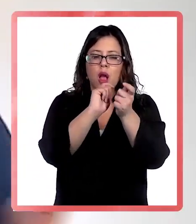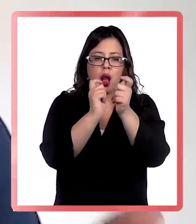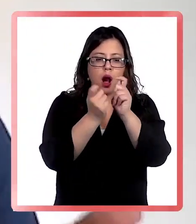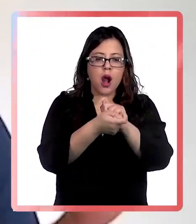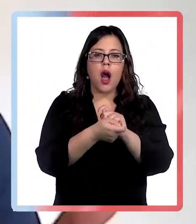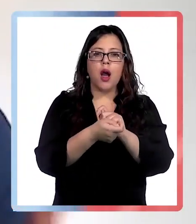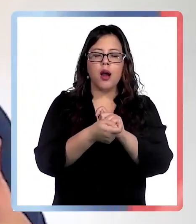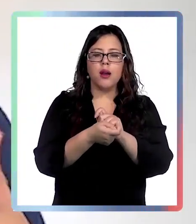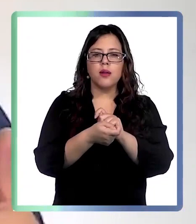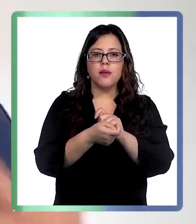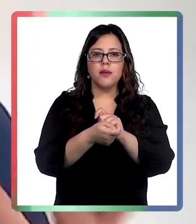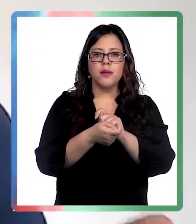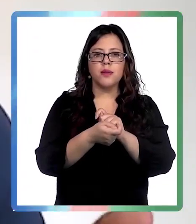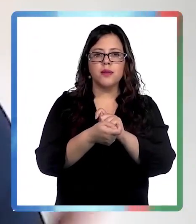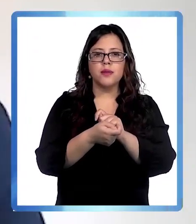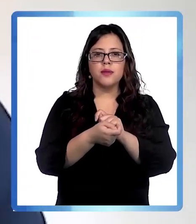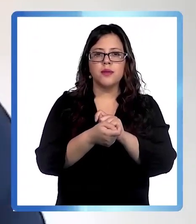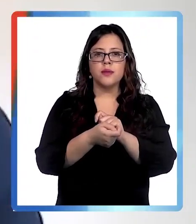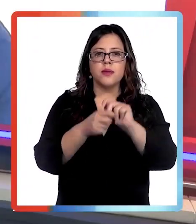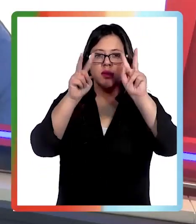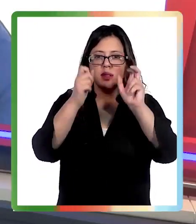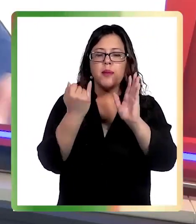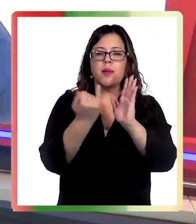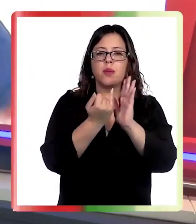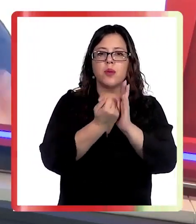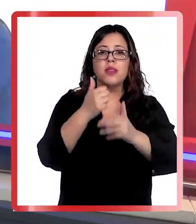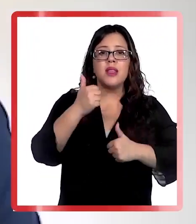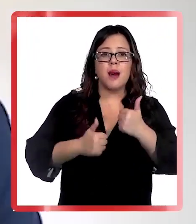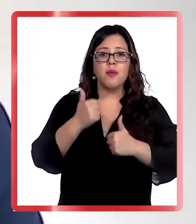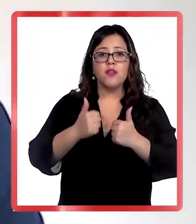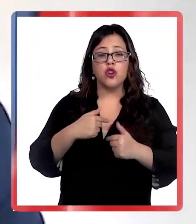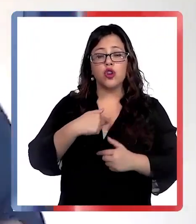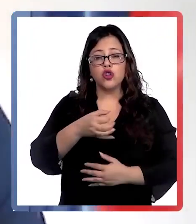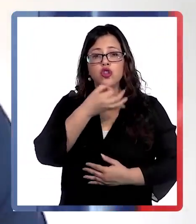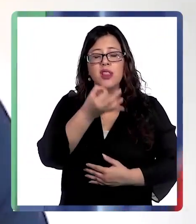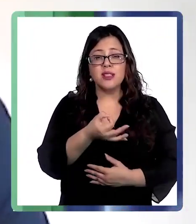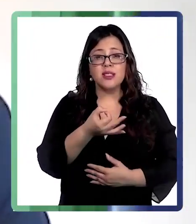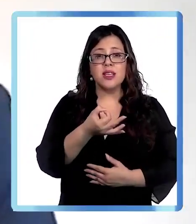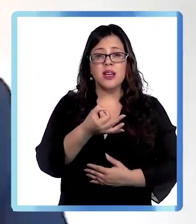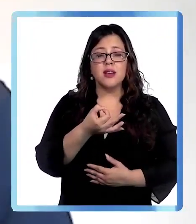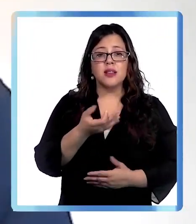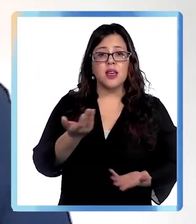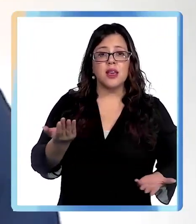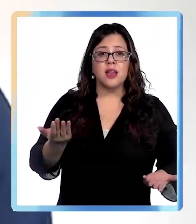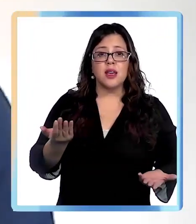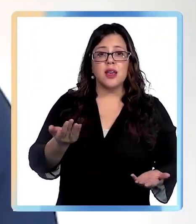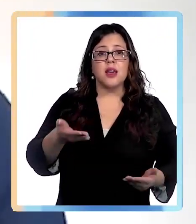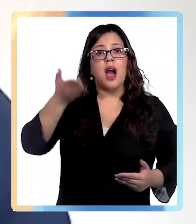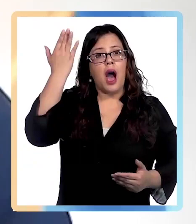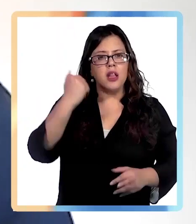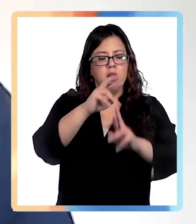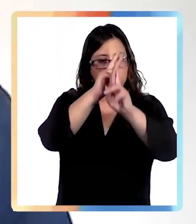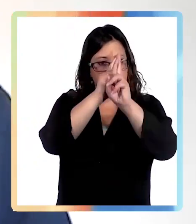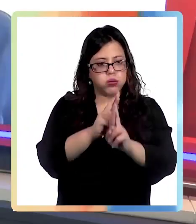la profesión. Como yo te decía, contaba con un alto reconocimiento y ese era uno de los principales atractivos, yo creo, de la carrera.